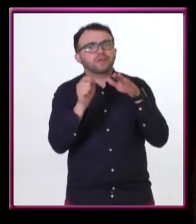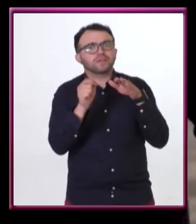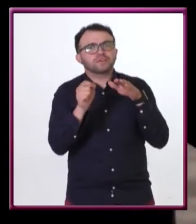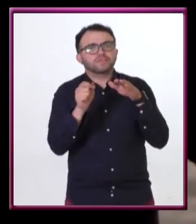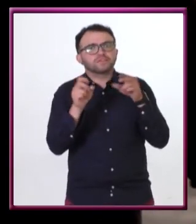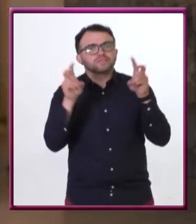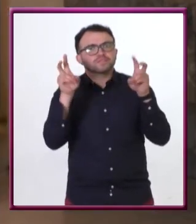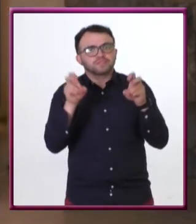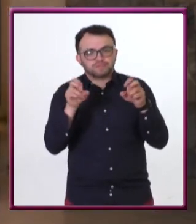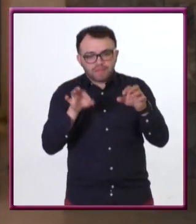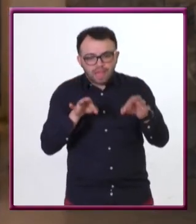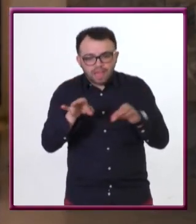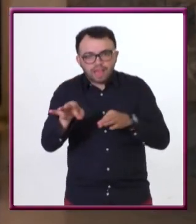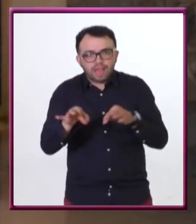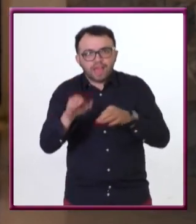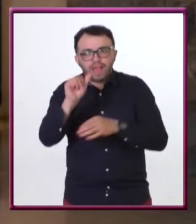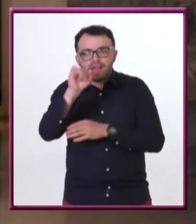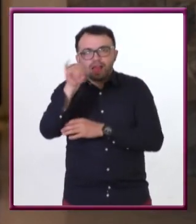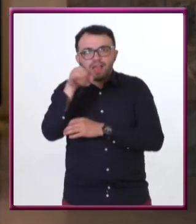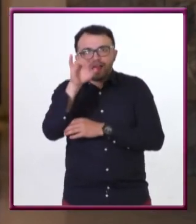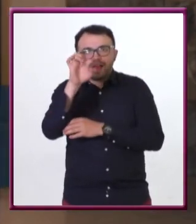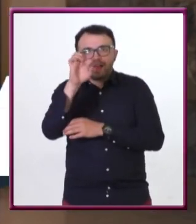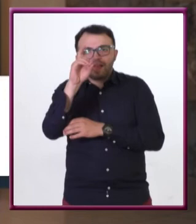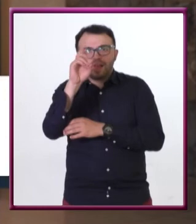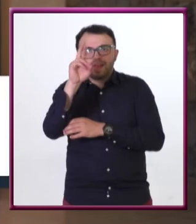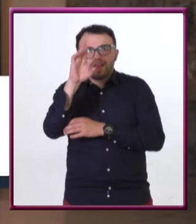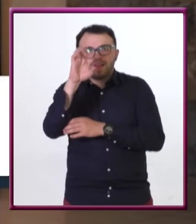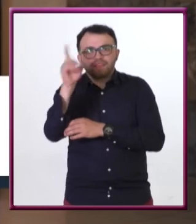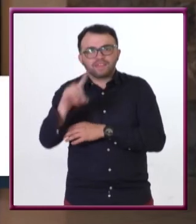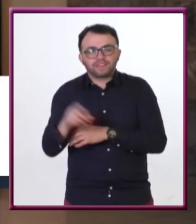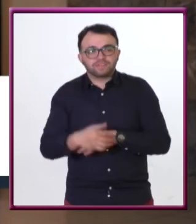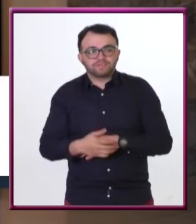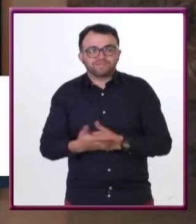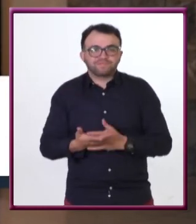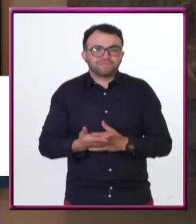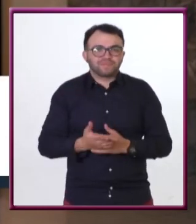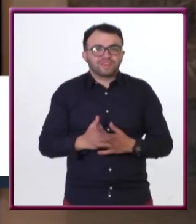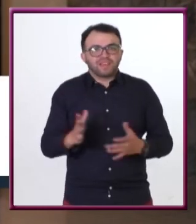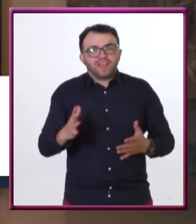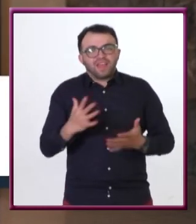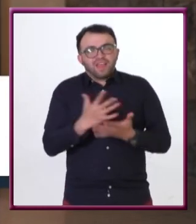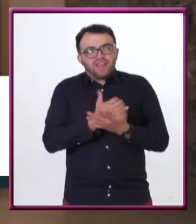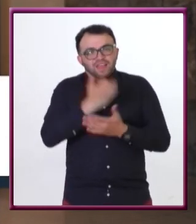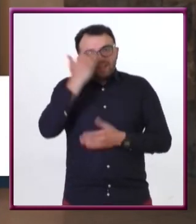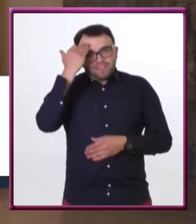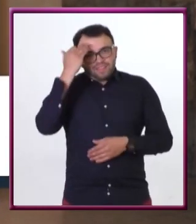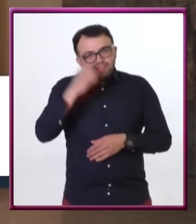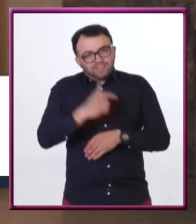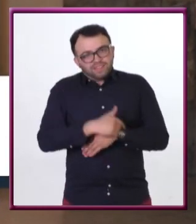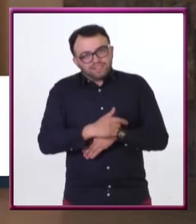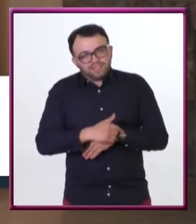ganaron. ¿Sabes qué ya nos ganó? El tiempo. Pero antes, la pregunta a ver